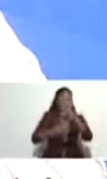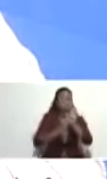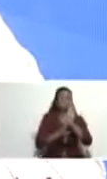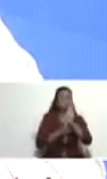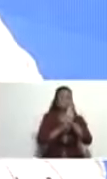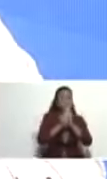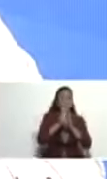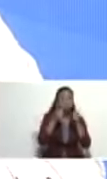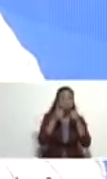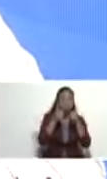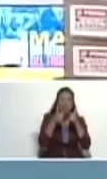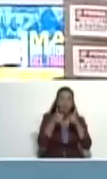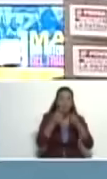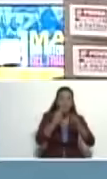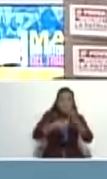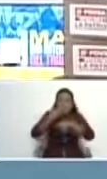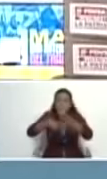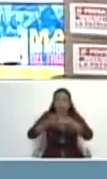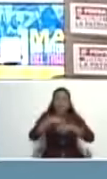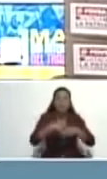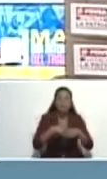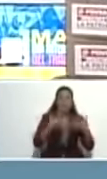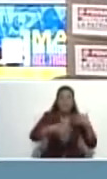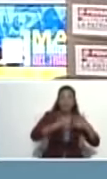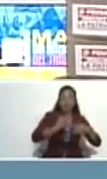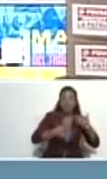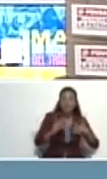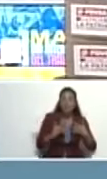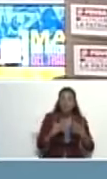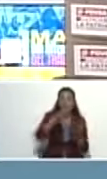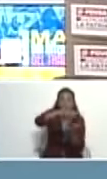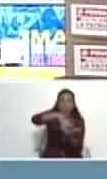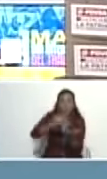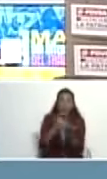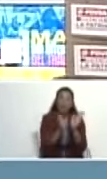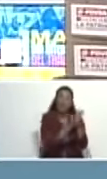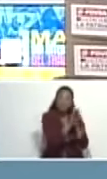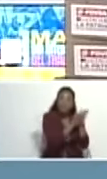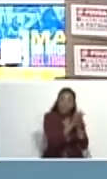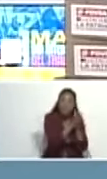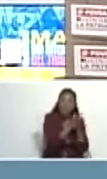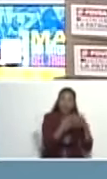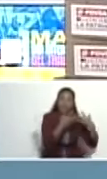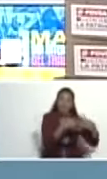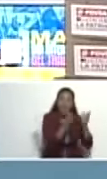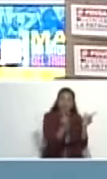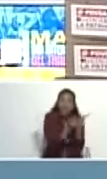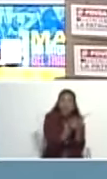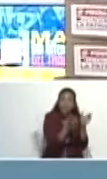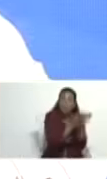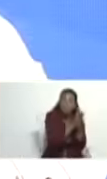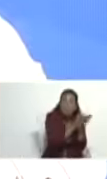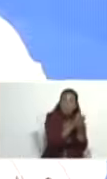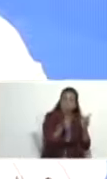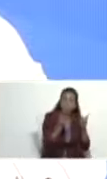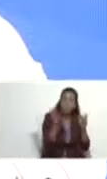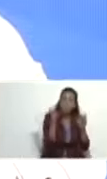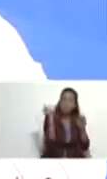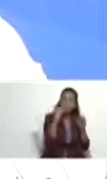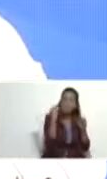manera permanente el comercio, las actividades, el emprendimiento, que ha venido creciendo,